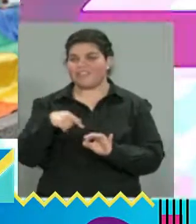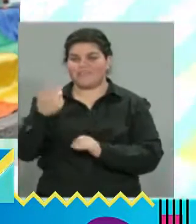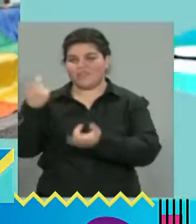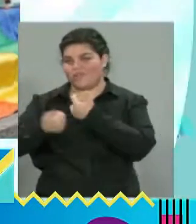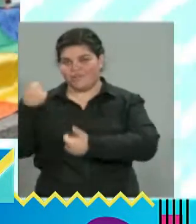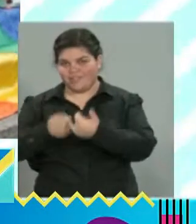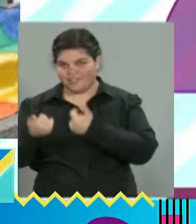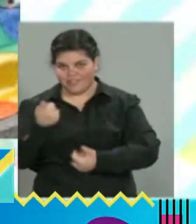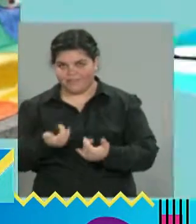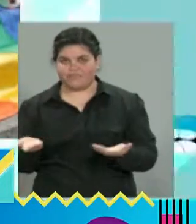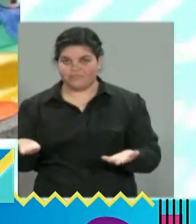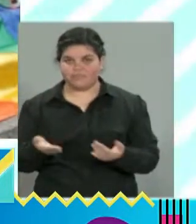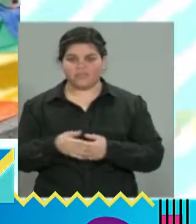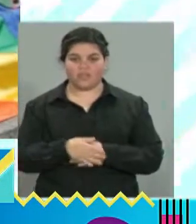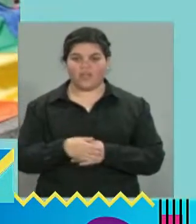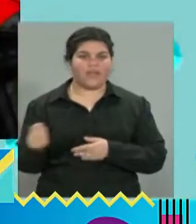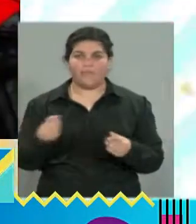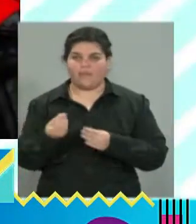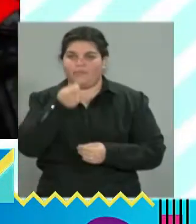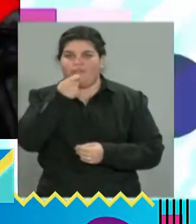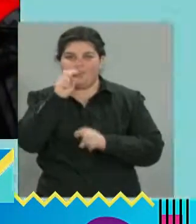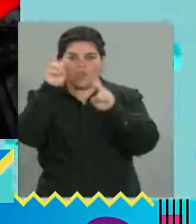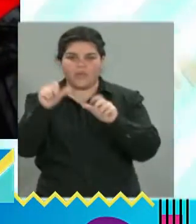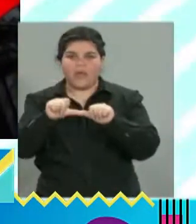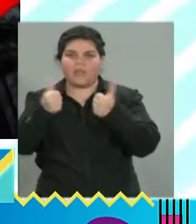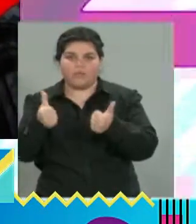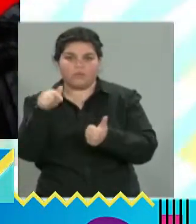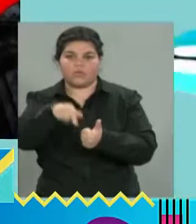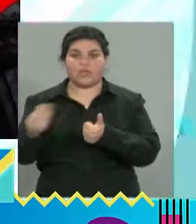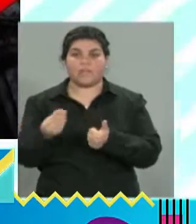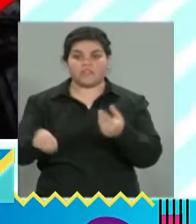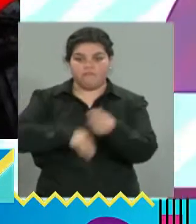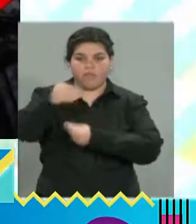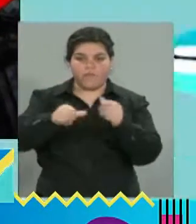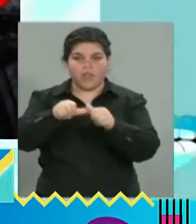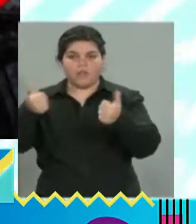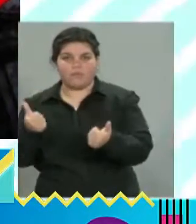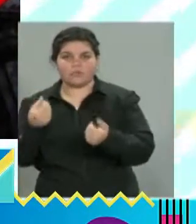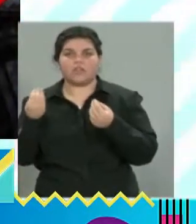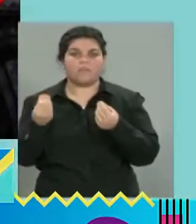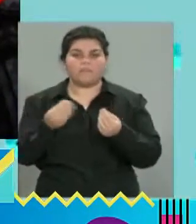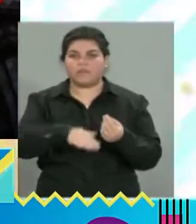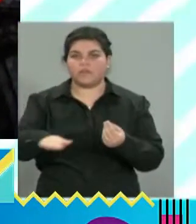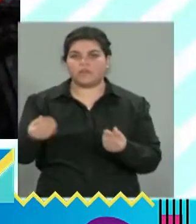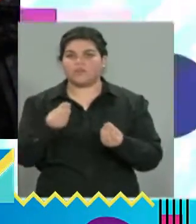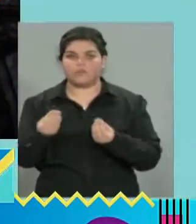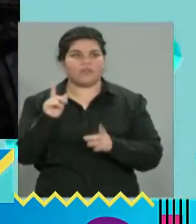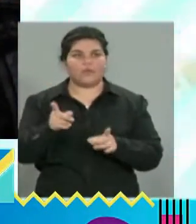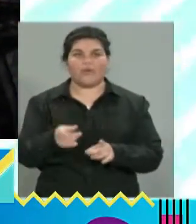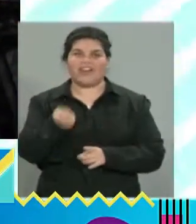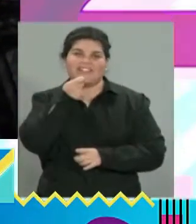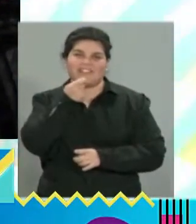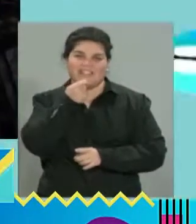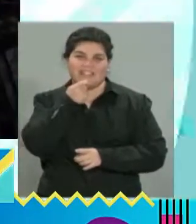¿Qué vamos a hacer cuando se divorcian las familias? como el meme de los Simpsons, alguien puede pensar